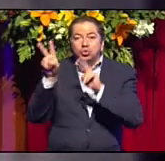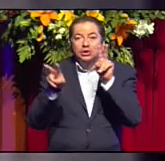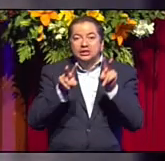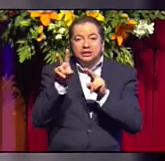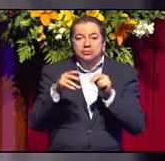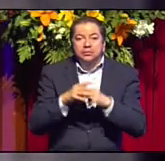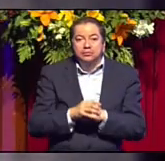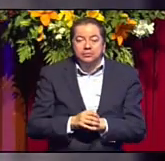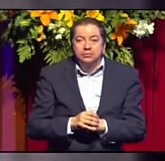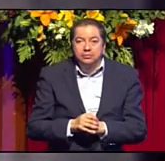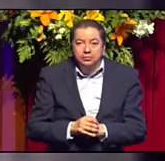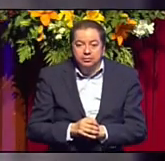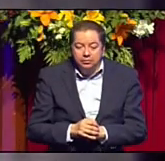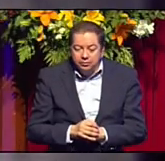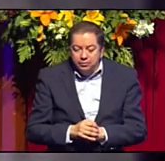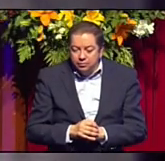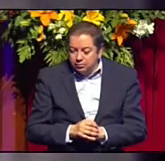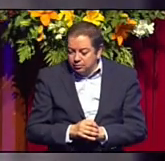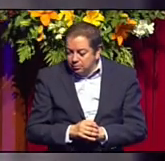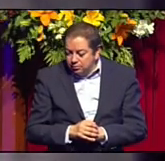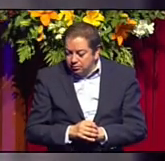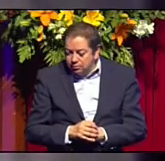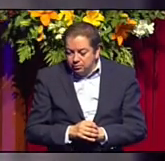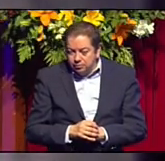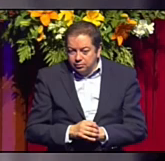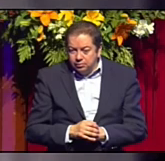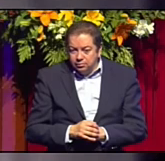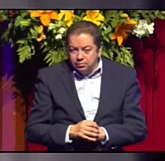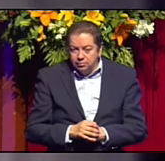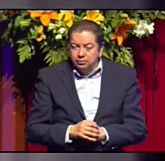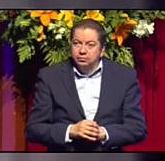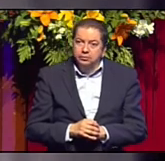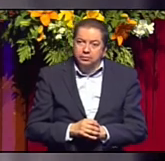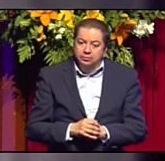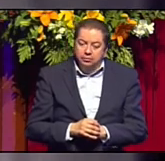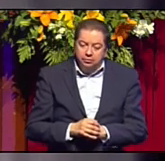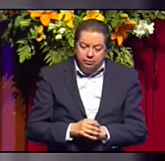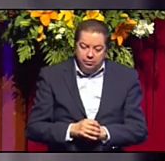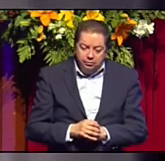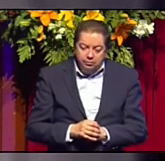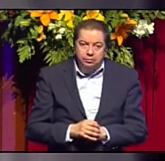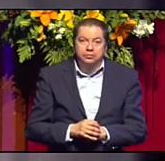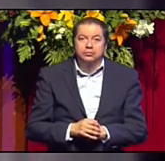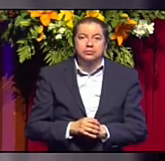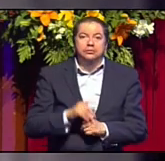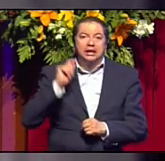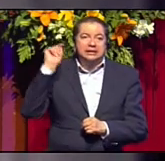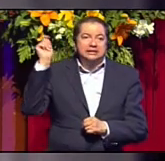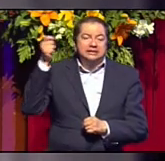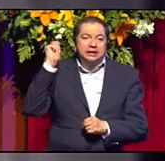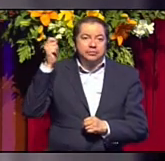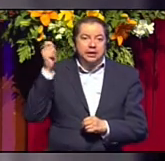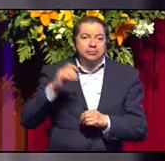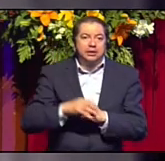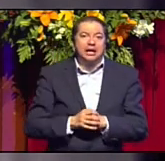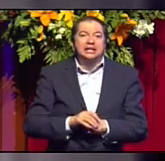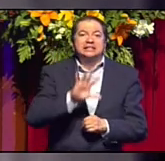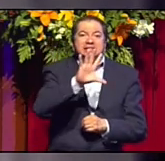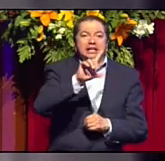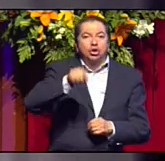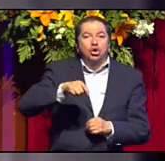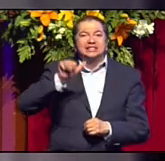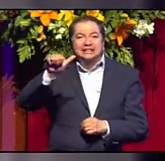Advanced Leadership Foundation, ALF, han creído en nosotros. En el mes de septiembre, 5, 6 y 7 de